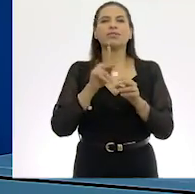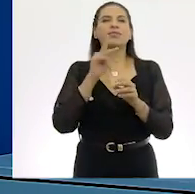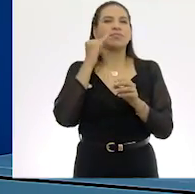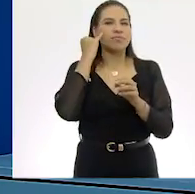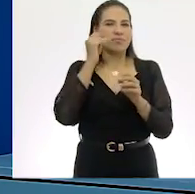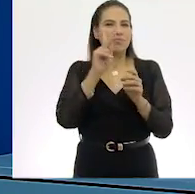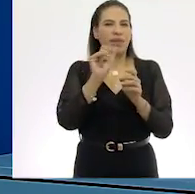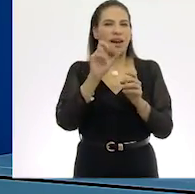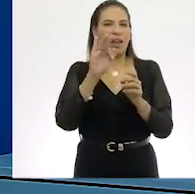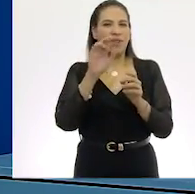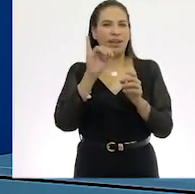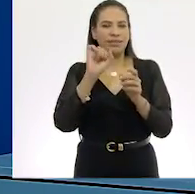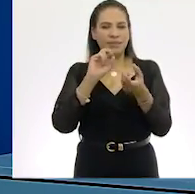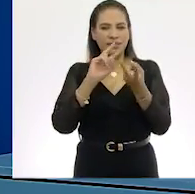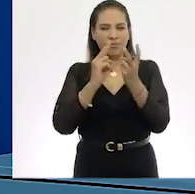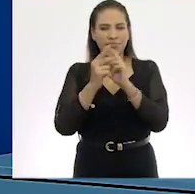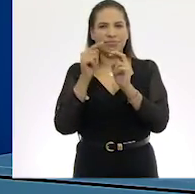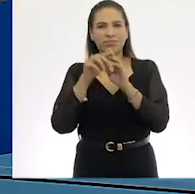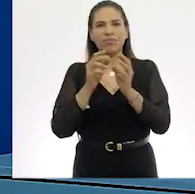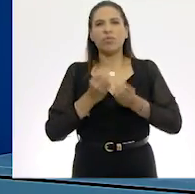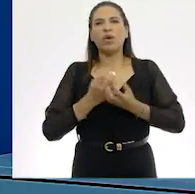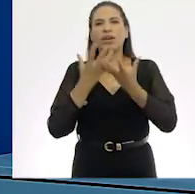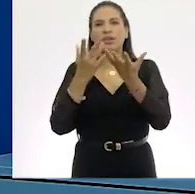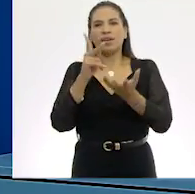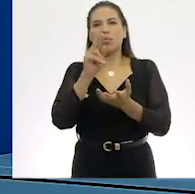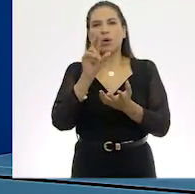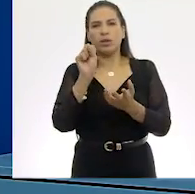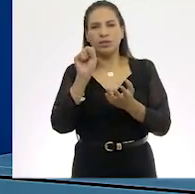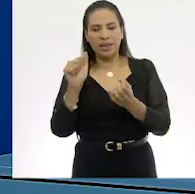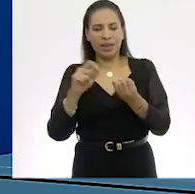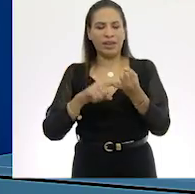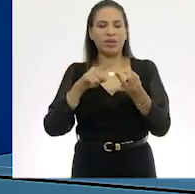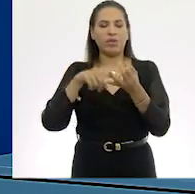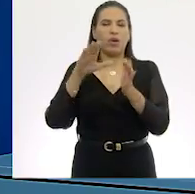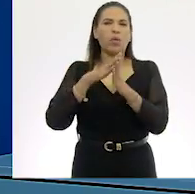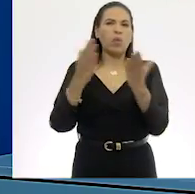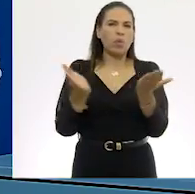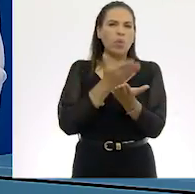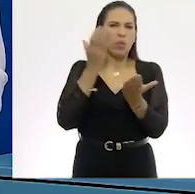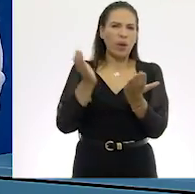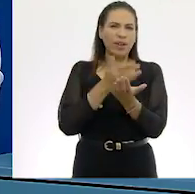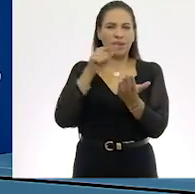una poesía que se convierte a prosa, un cuento a novela,